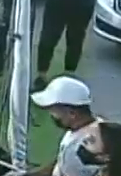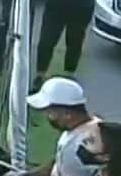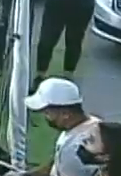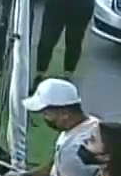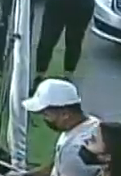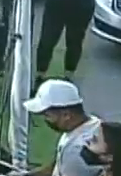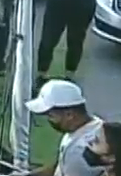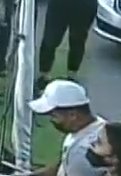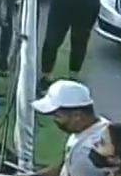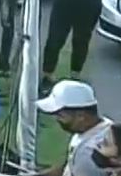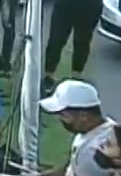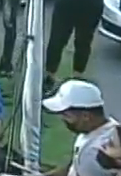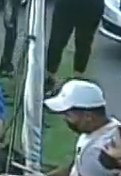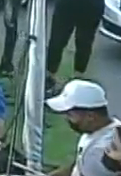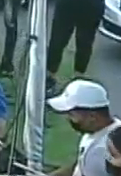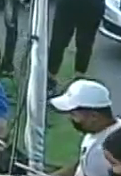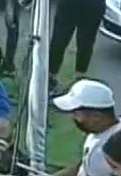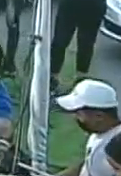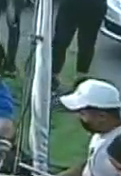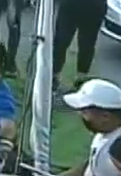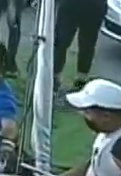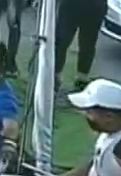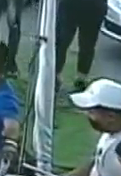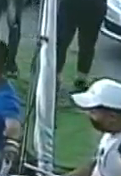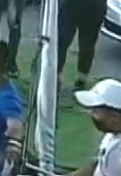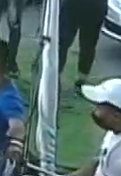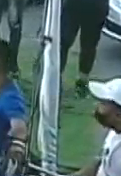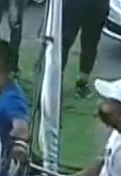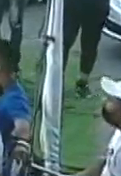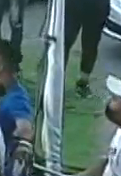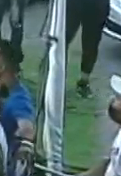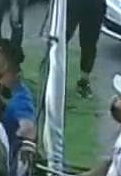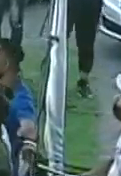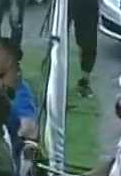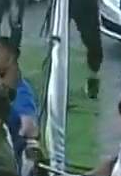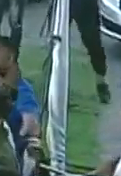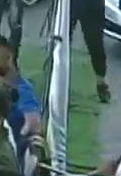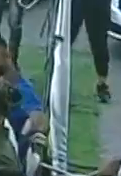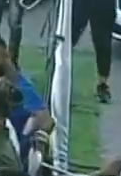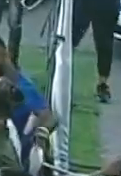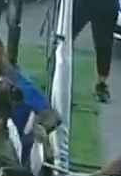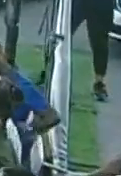Sí, señores, dicen que soy cumanchero. Trombón.